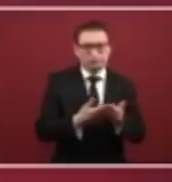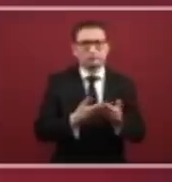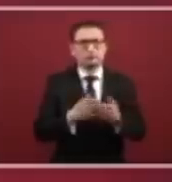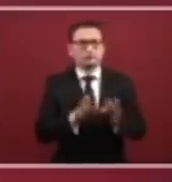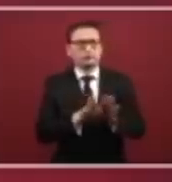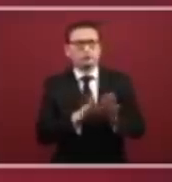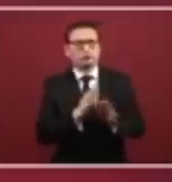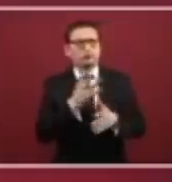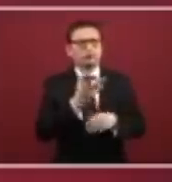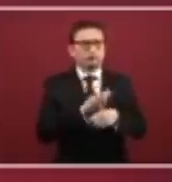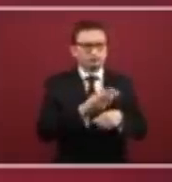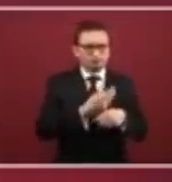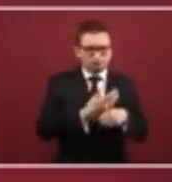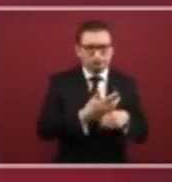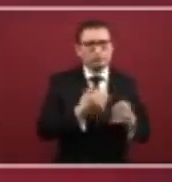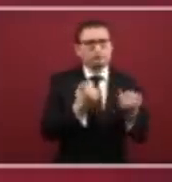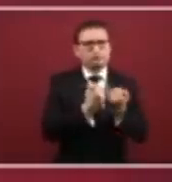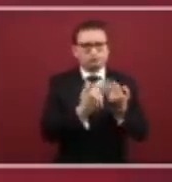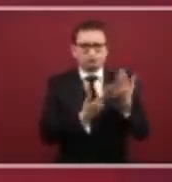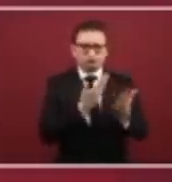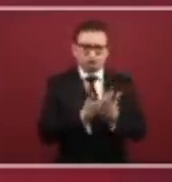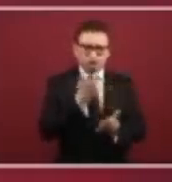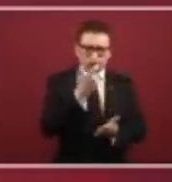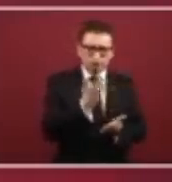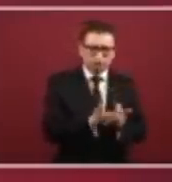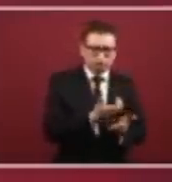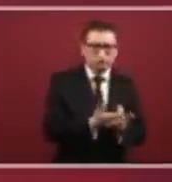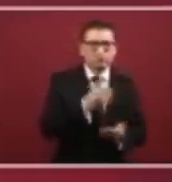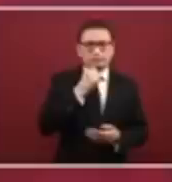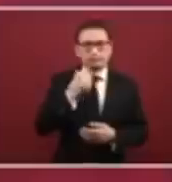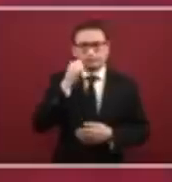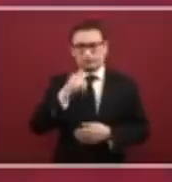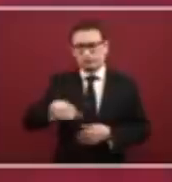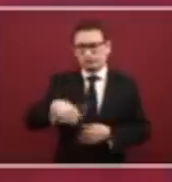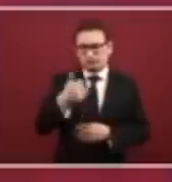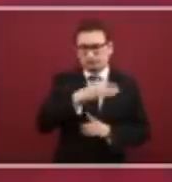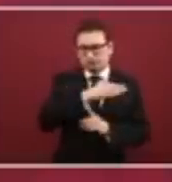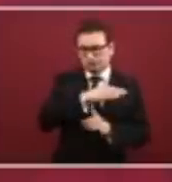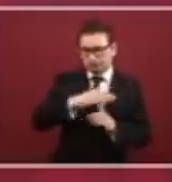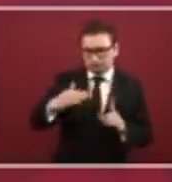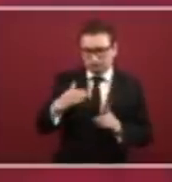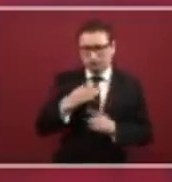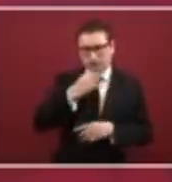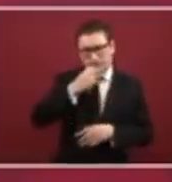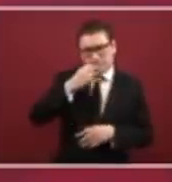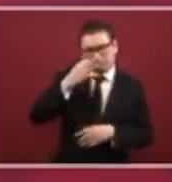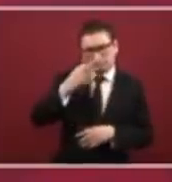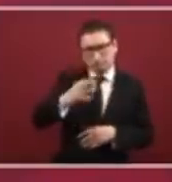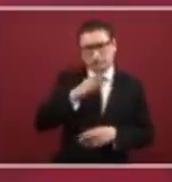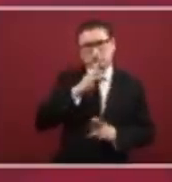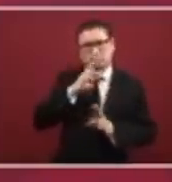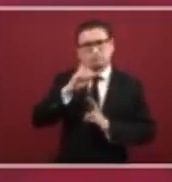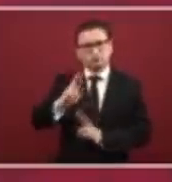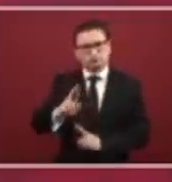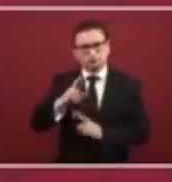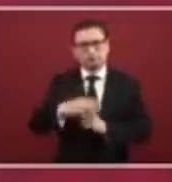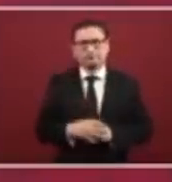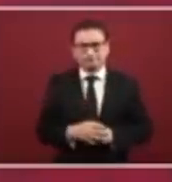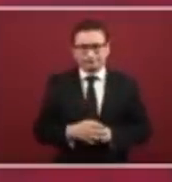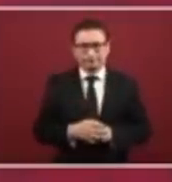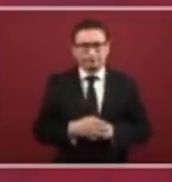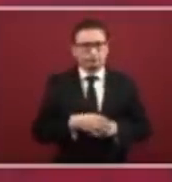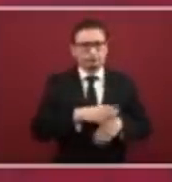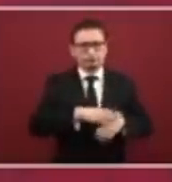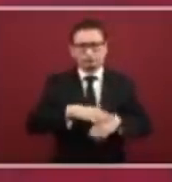económica. Ayer a las 11:30 de la noche se les entregó el fallo y se declaró desierta